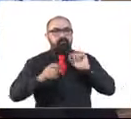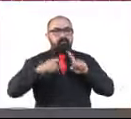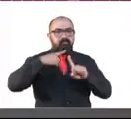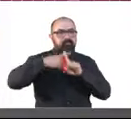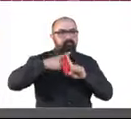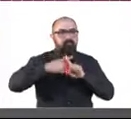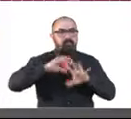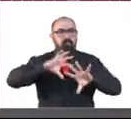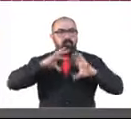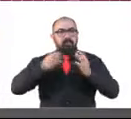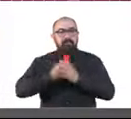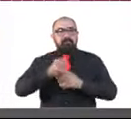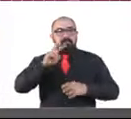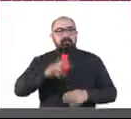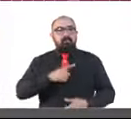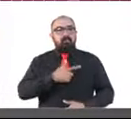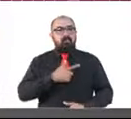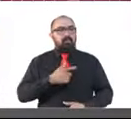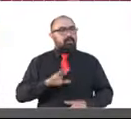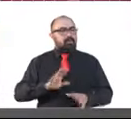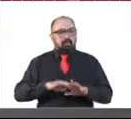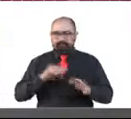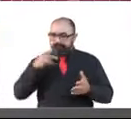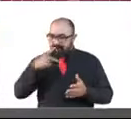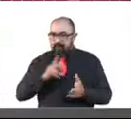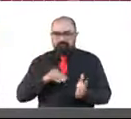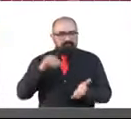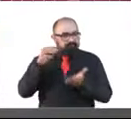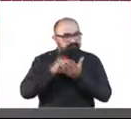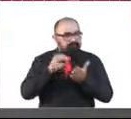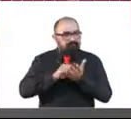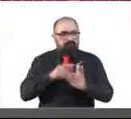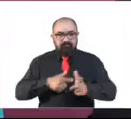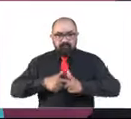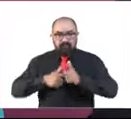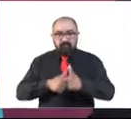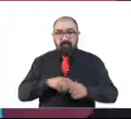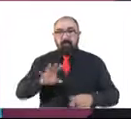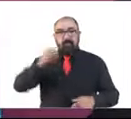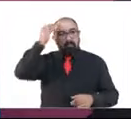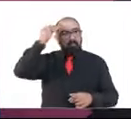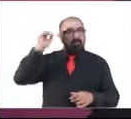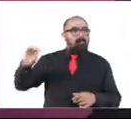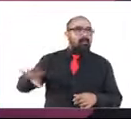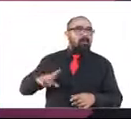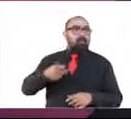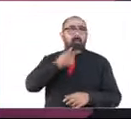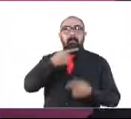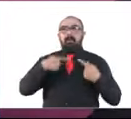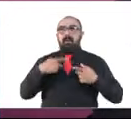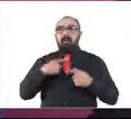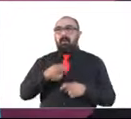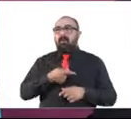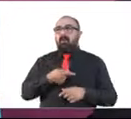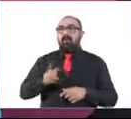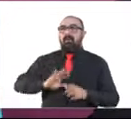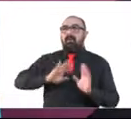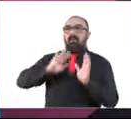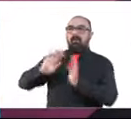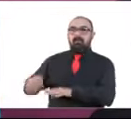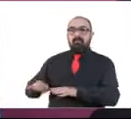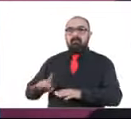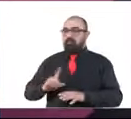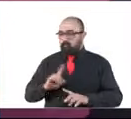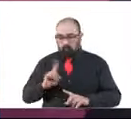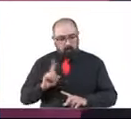con una orientación en donde nunca podemos olvidar al que menos tiene, es decir, tiene que